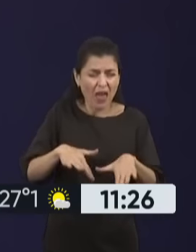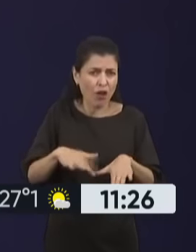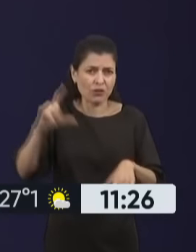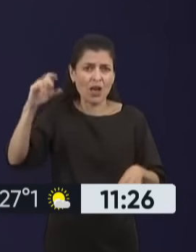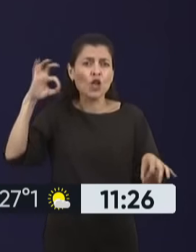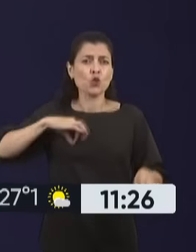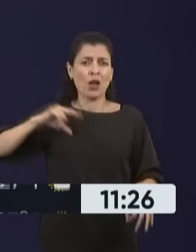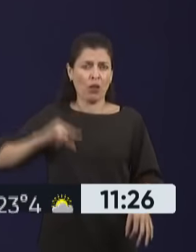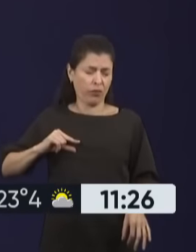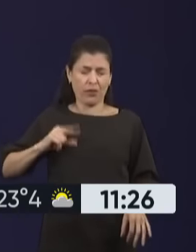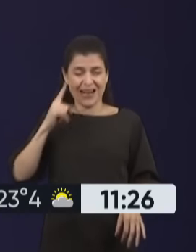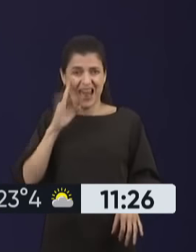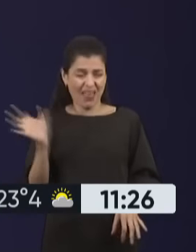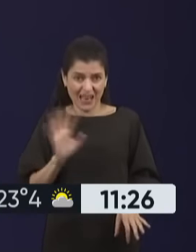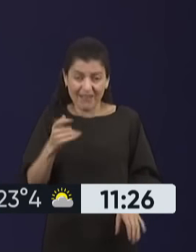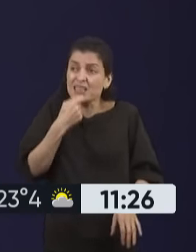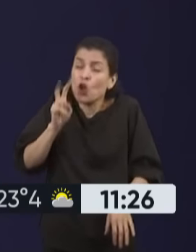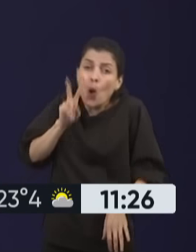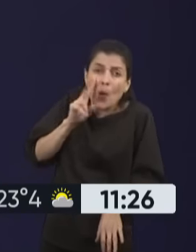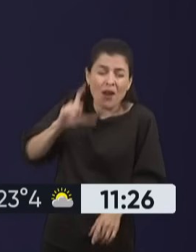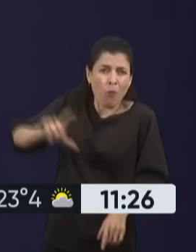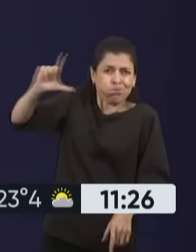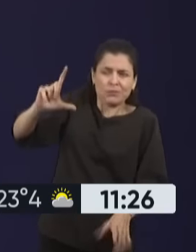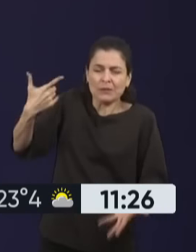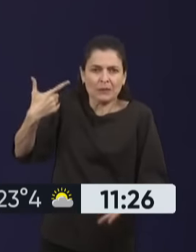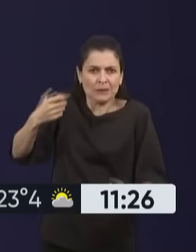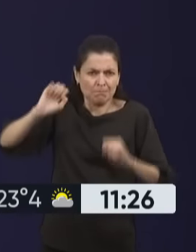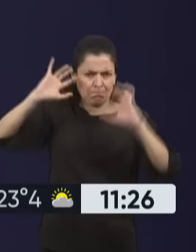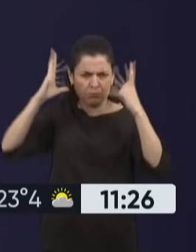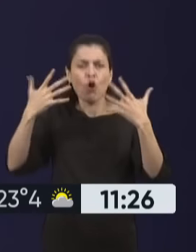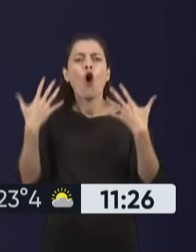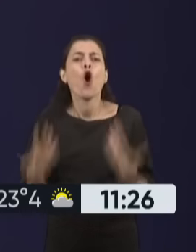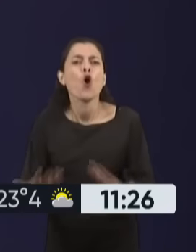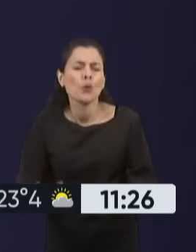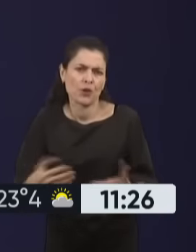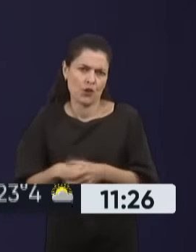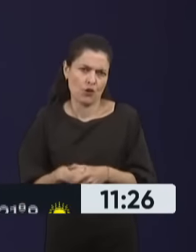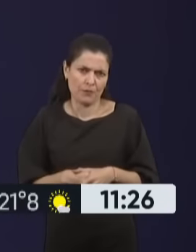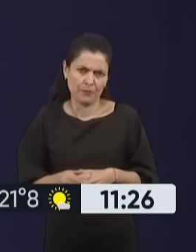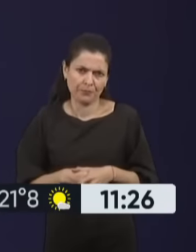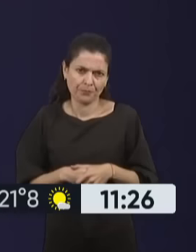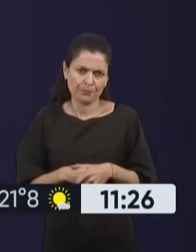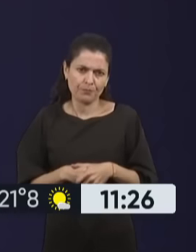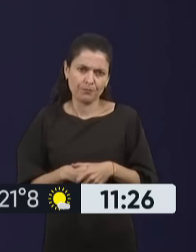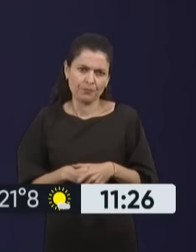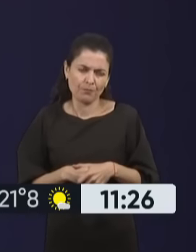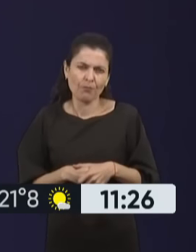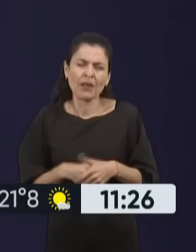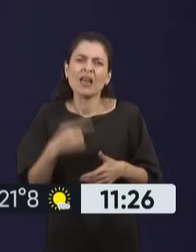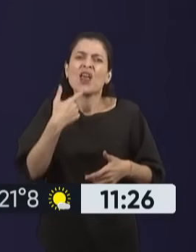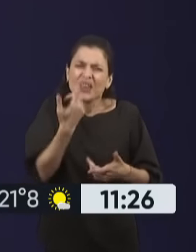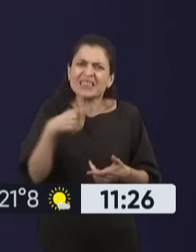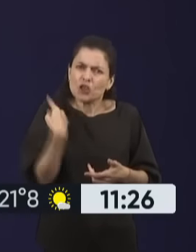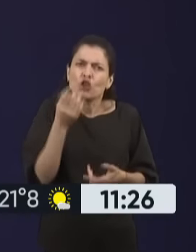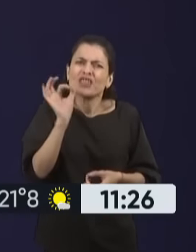monto Por supuesto que causa que causa indignación y está claro que todos estamos brecha que de por